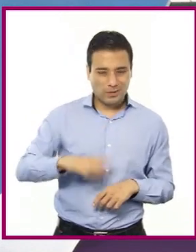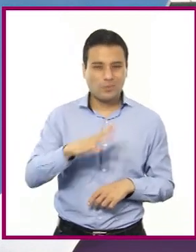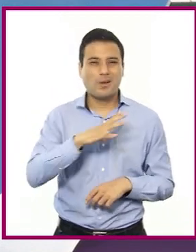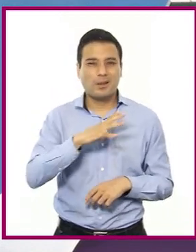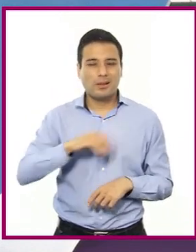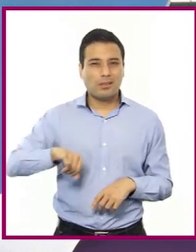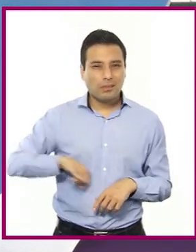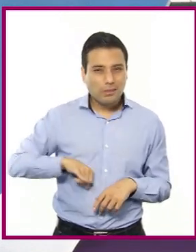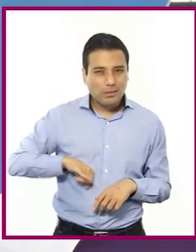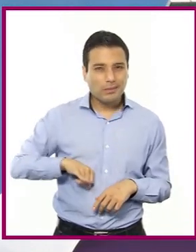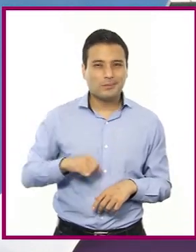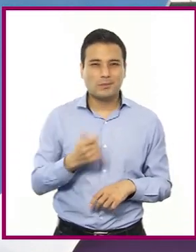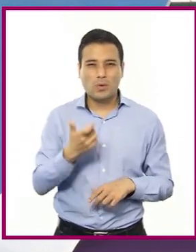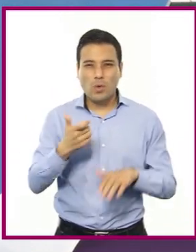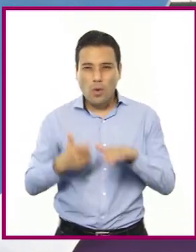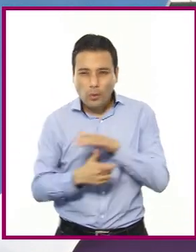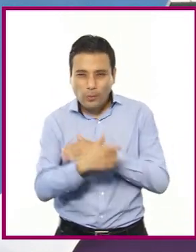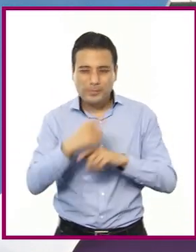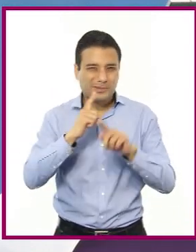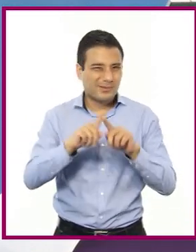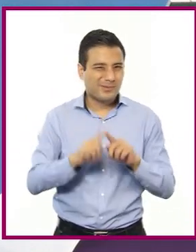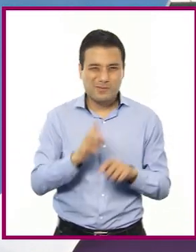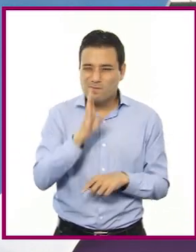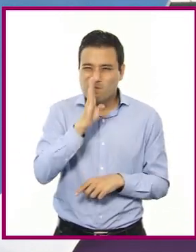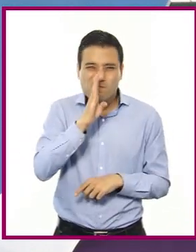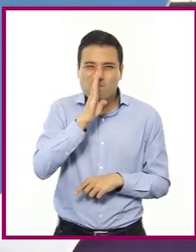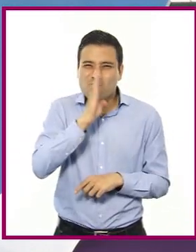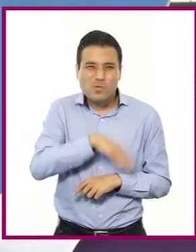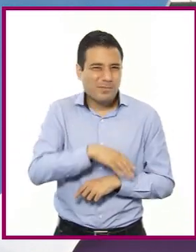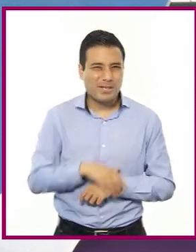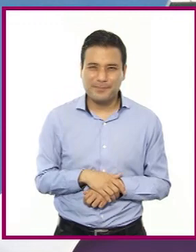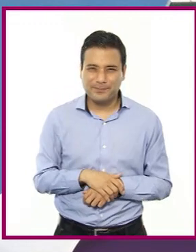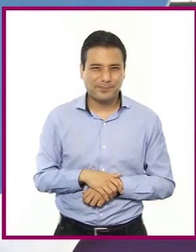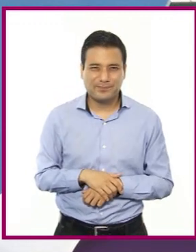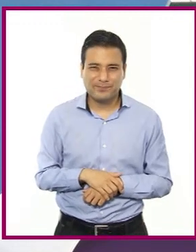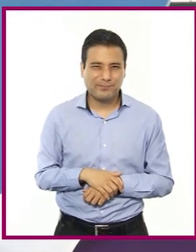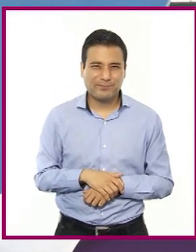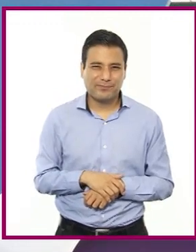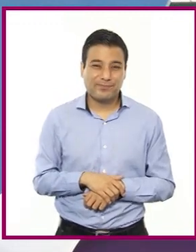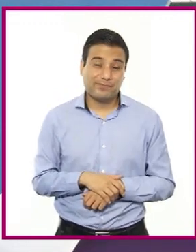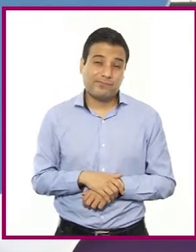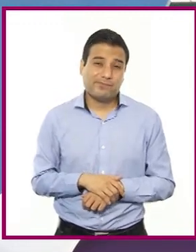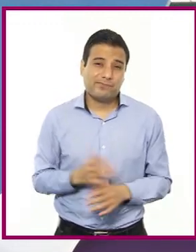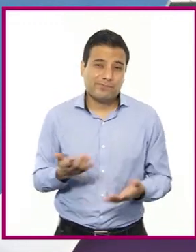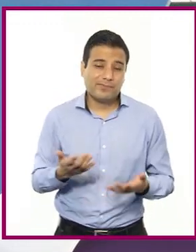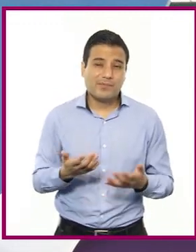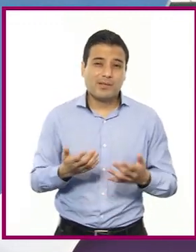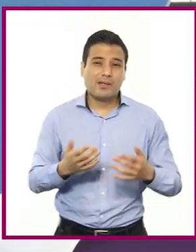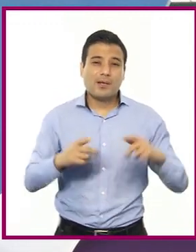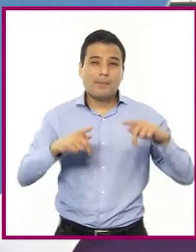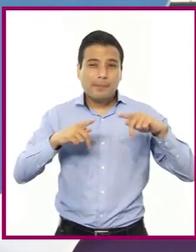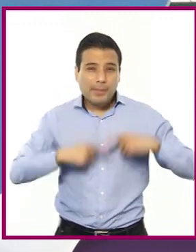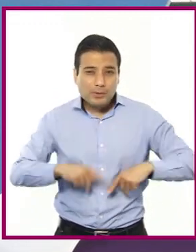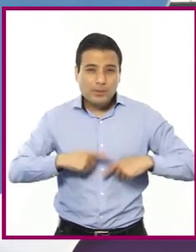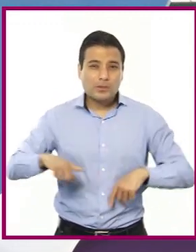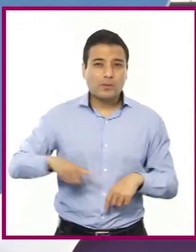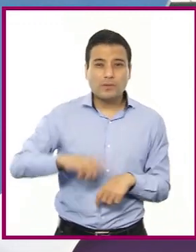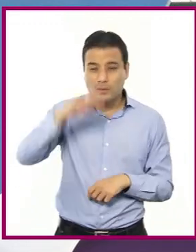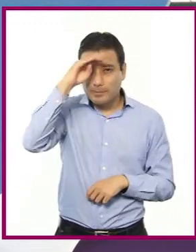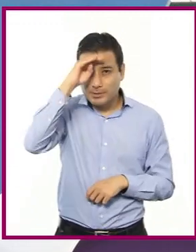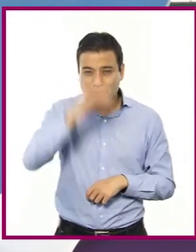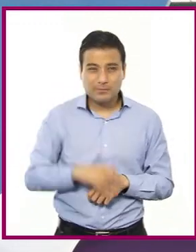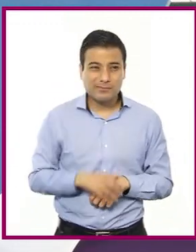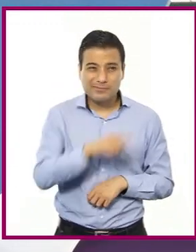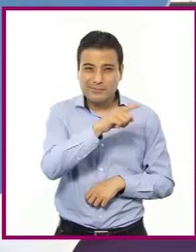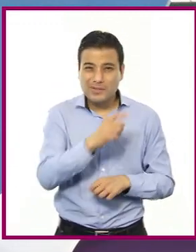corruptas. La percepción de que el ejido no tenía futuro y que el campesino no podía